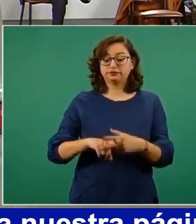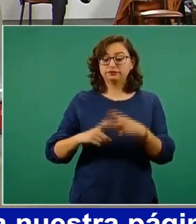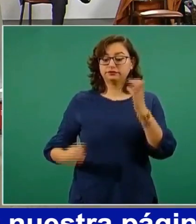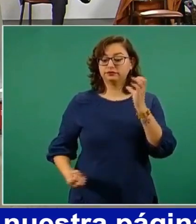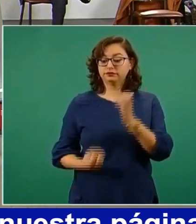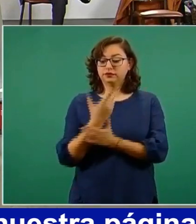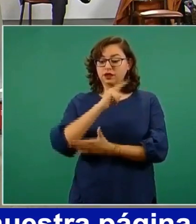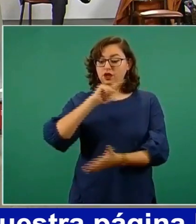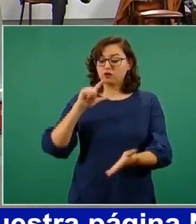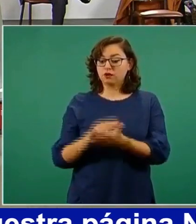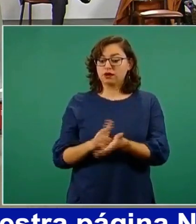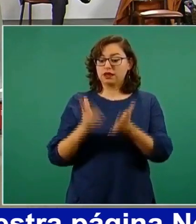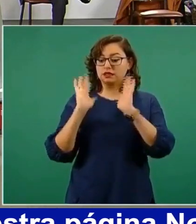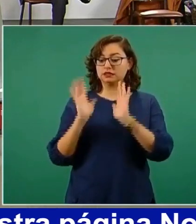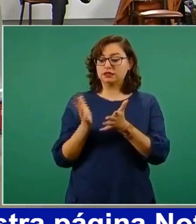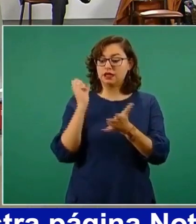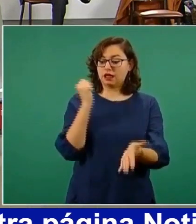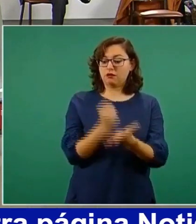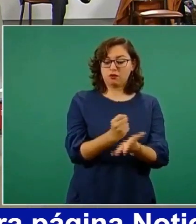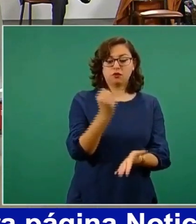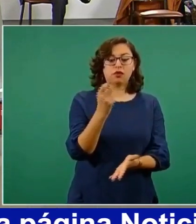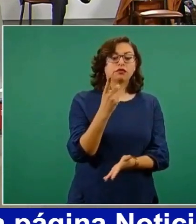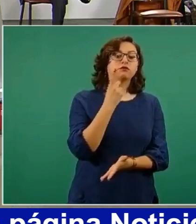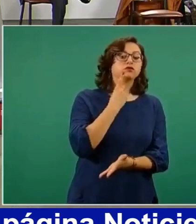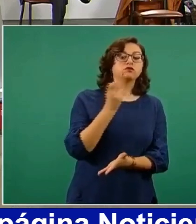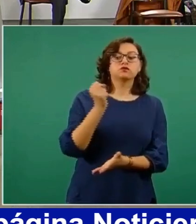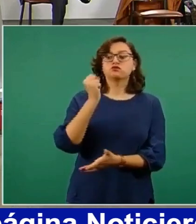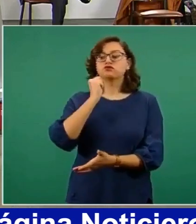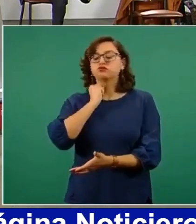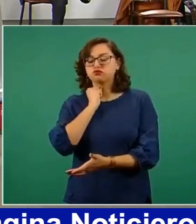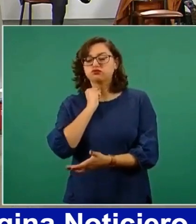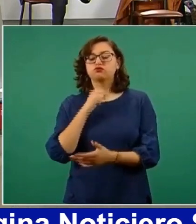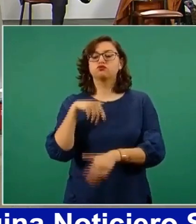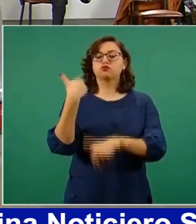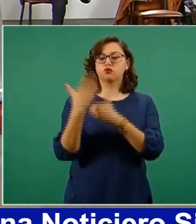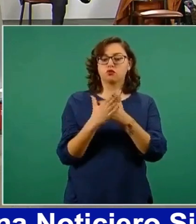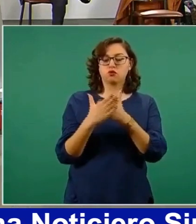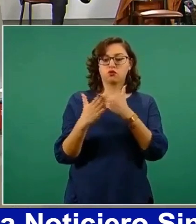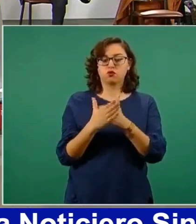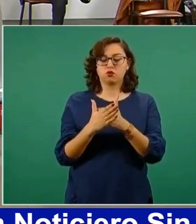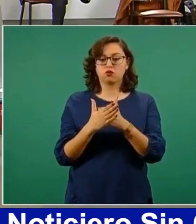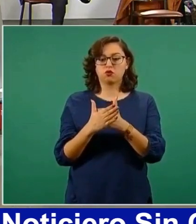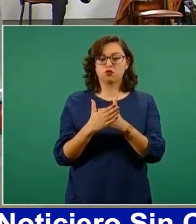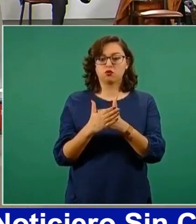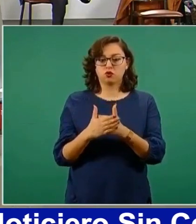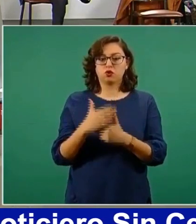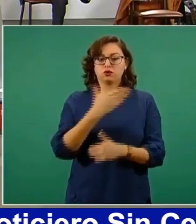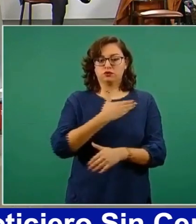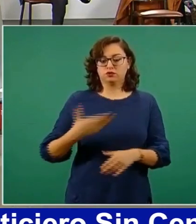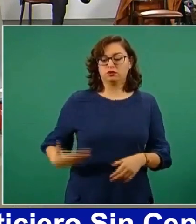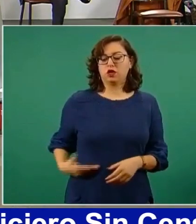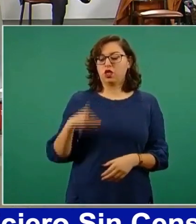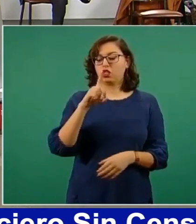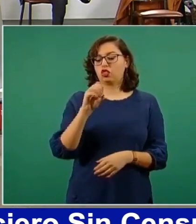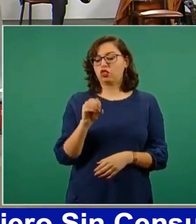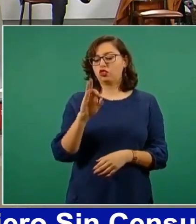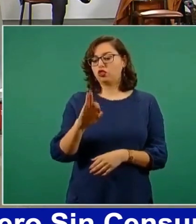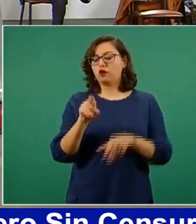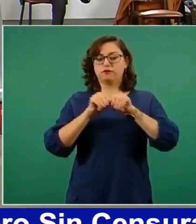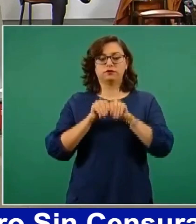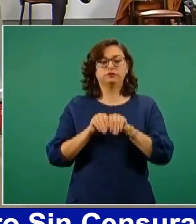se endurecen las sanciones para el caso de incumplimiento. Los plazos para